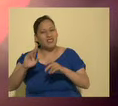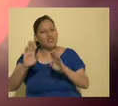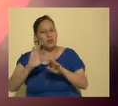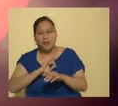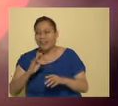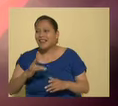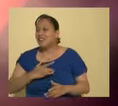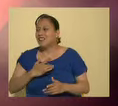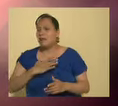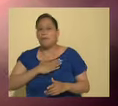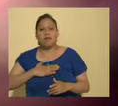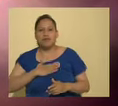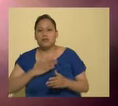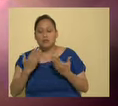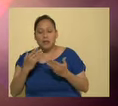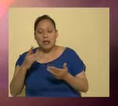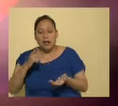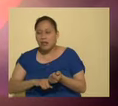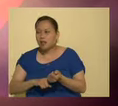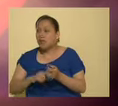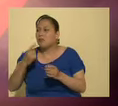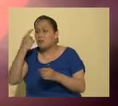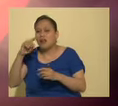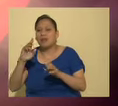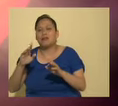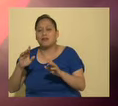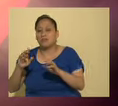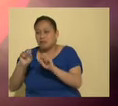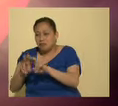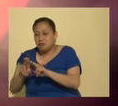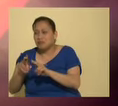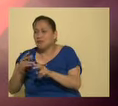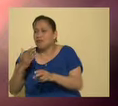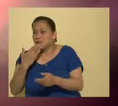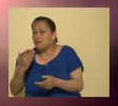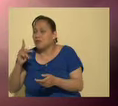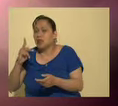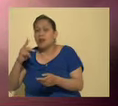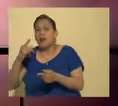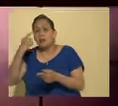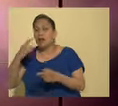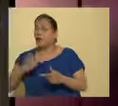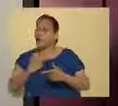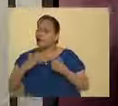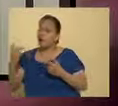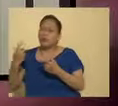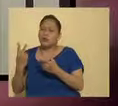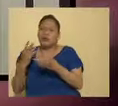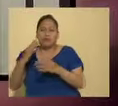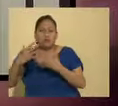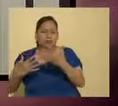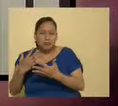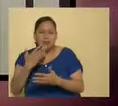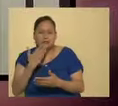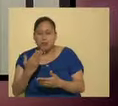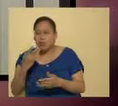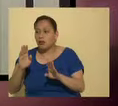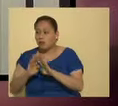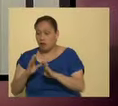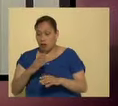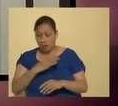gusto, porque no hay una finalidad cuando se nos olvida que las relaciones sexuales son para gozarse y disfrutarse, quitándole